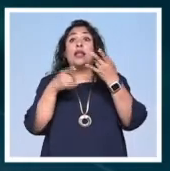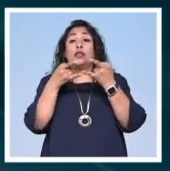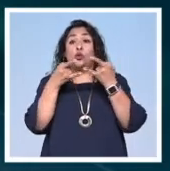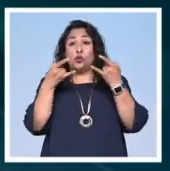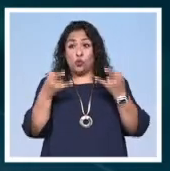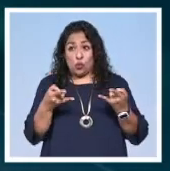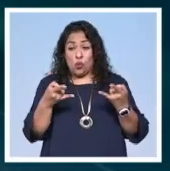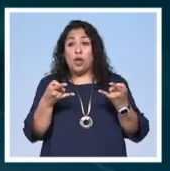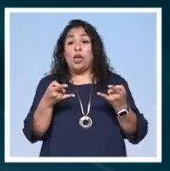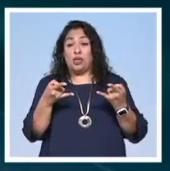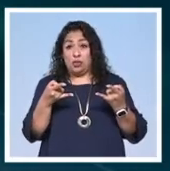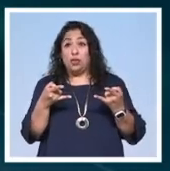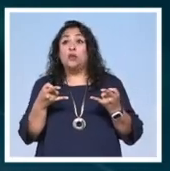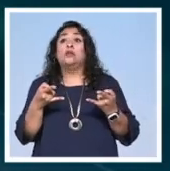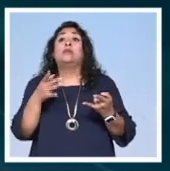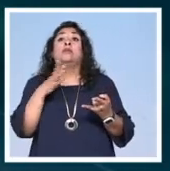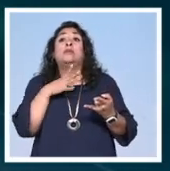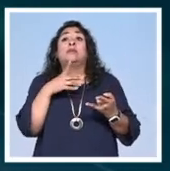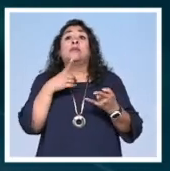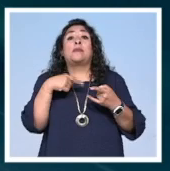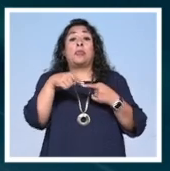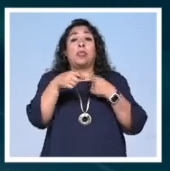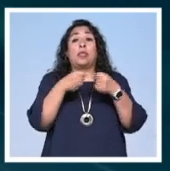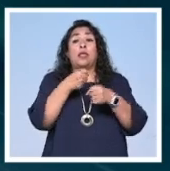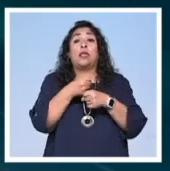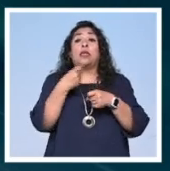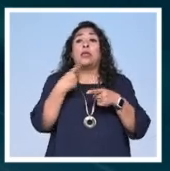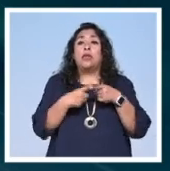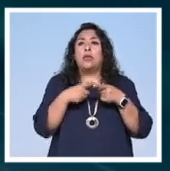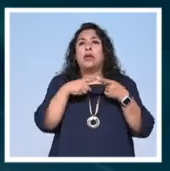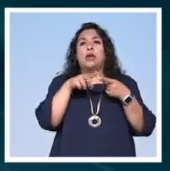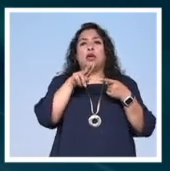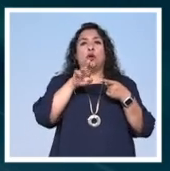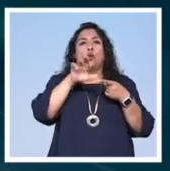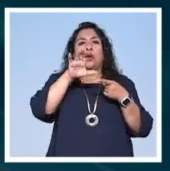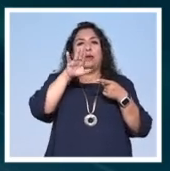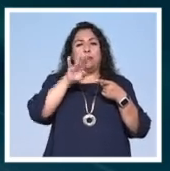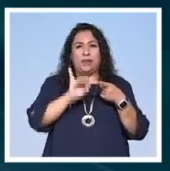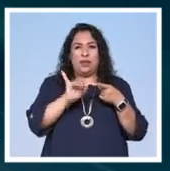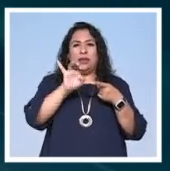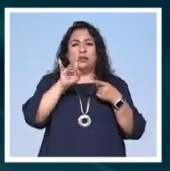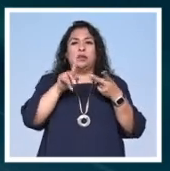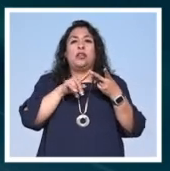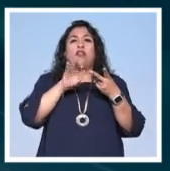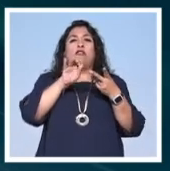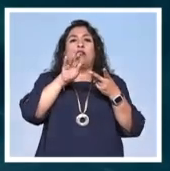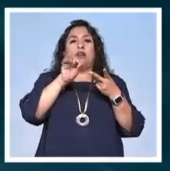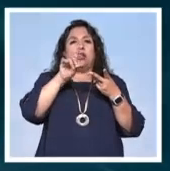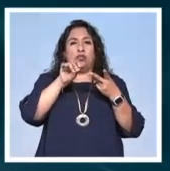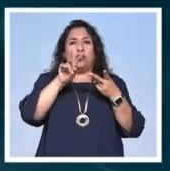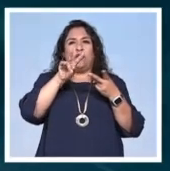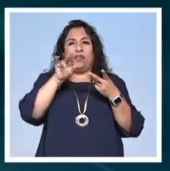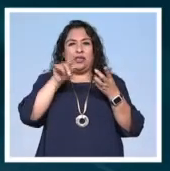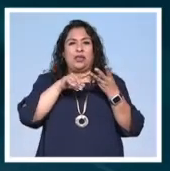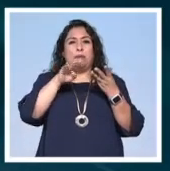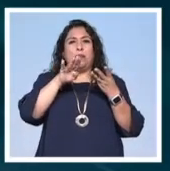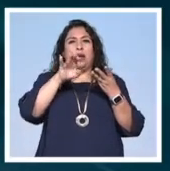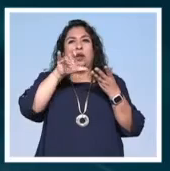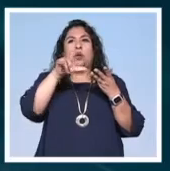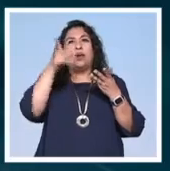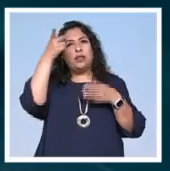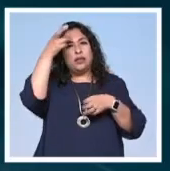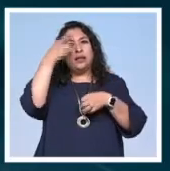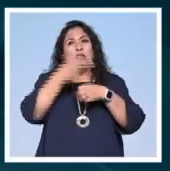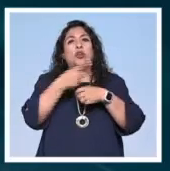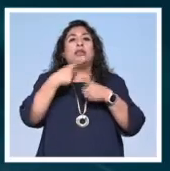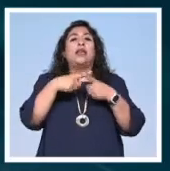cuentos que están interpretados este año por Noemí Espinosa Fernando Villa y Emmanuel pin dirigidos